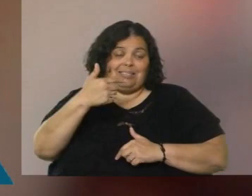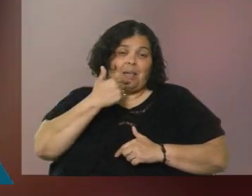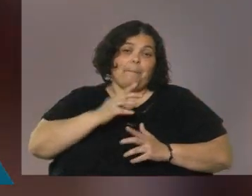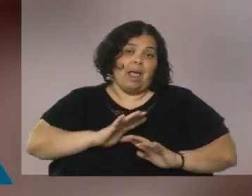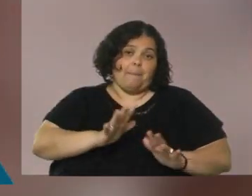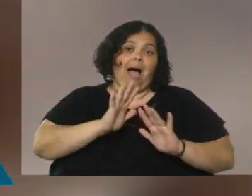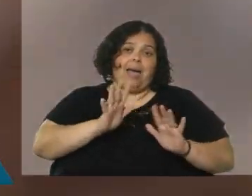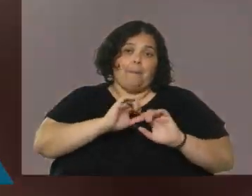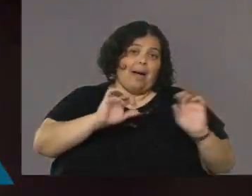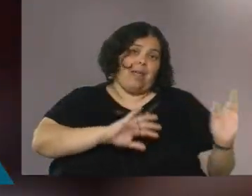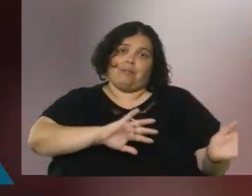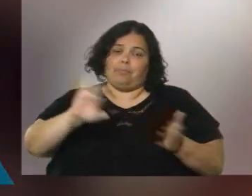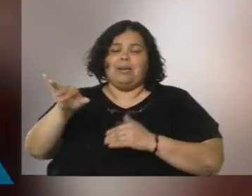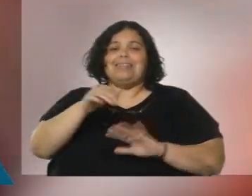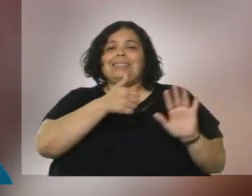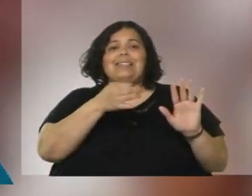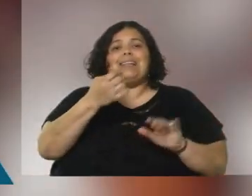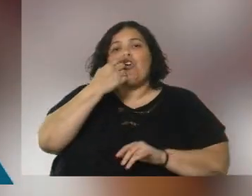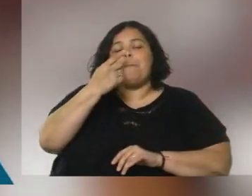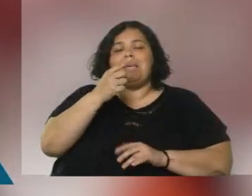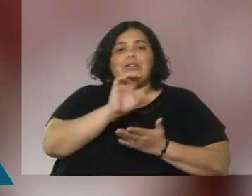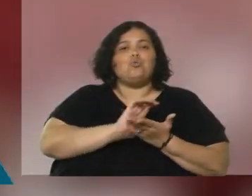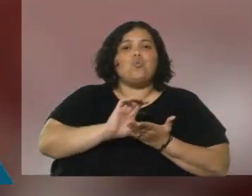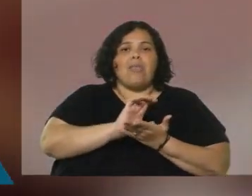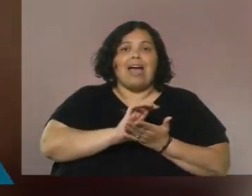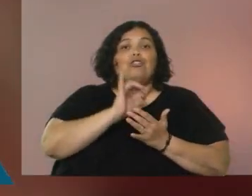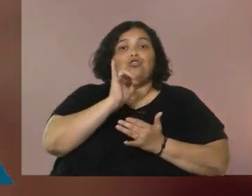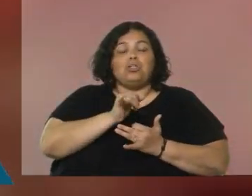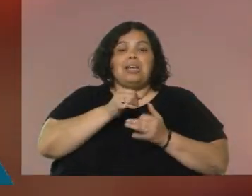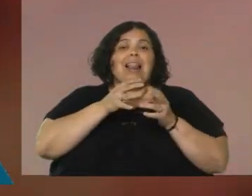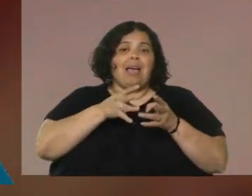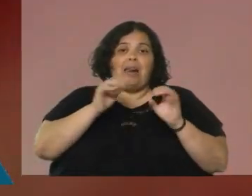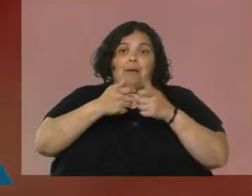de más de 600,000 ciudadanos ante la posibilidad de que el conflicto se extienda